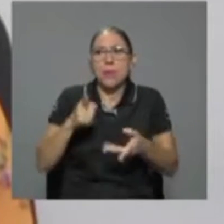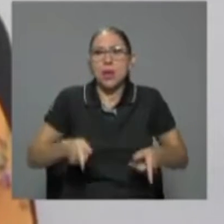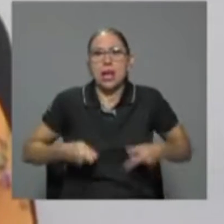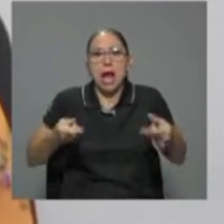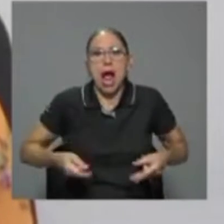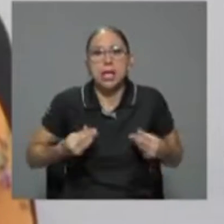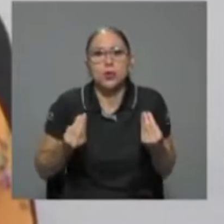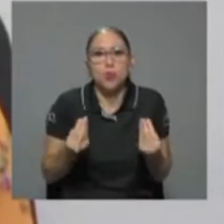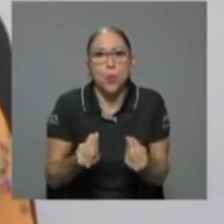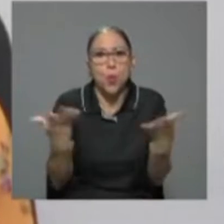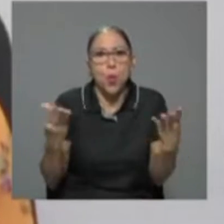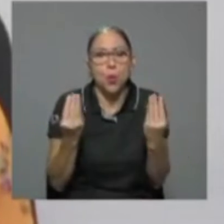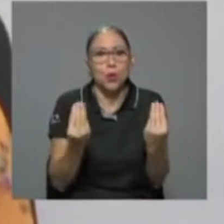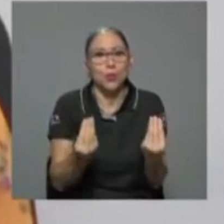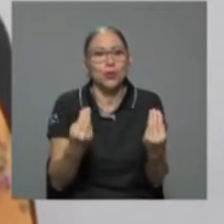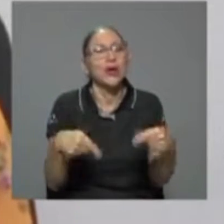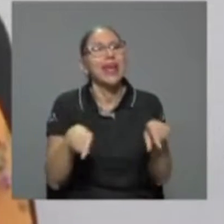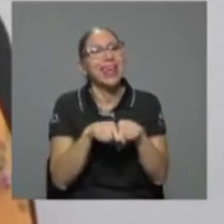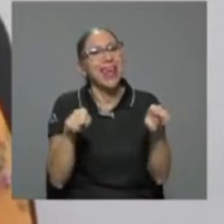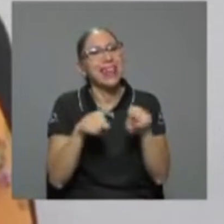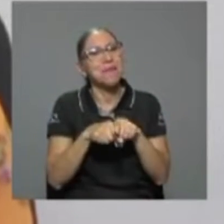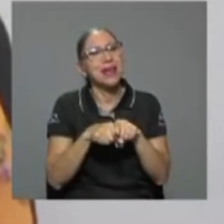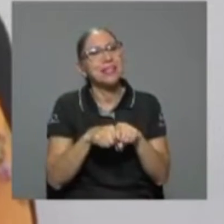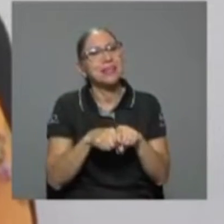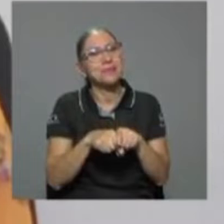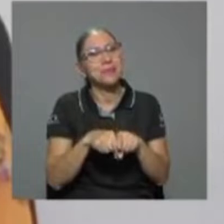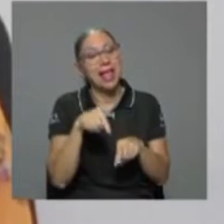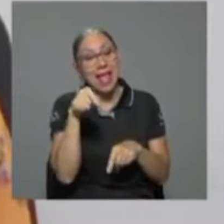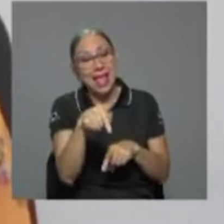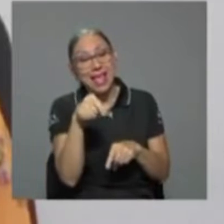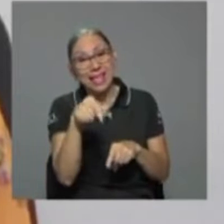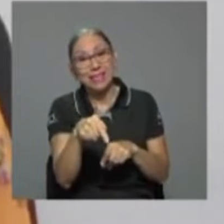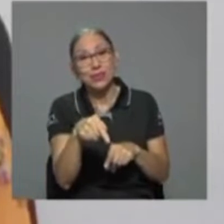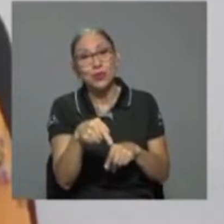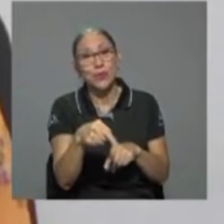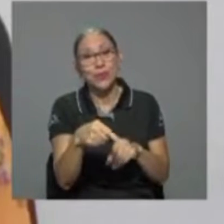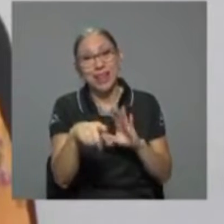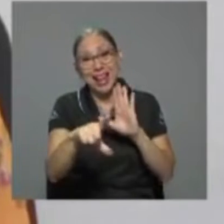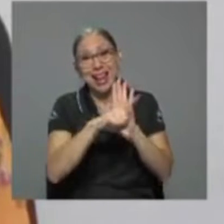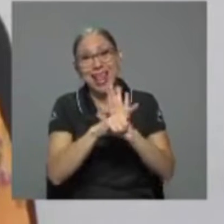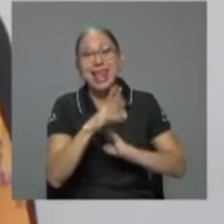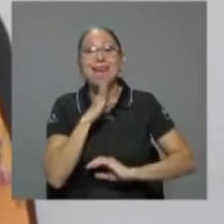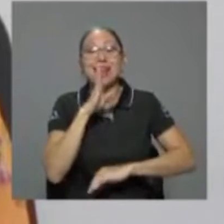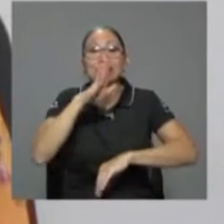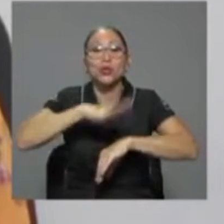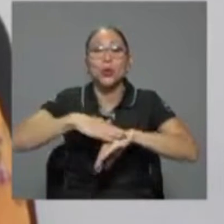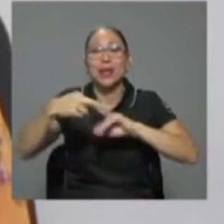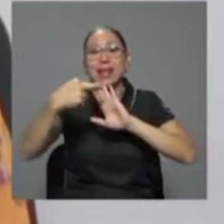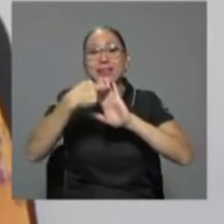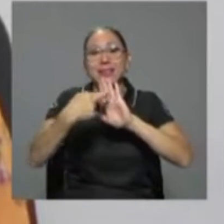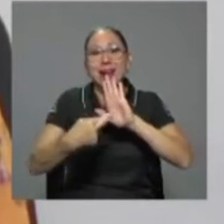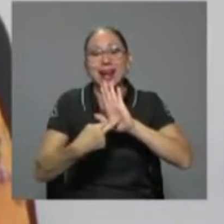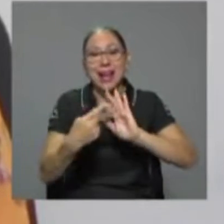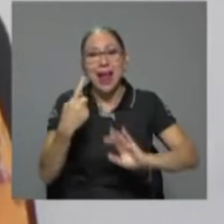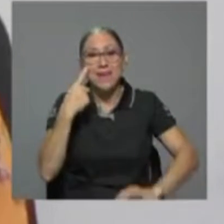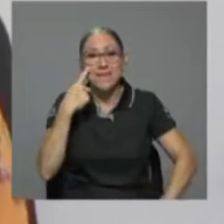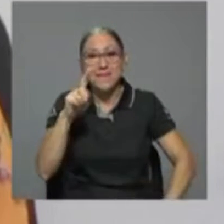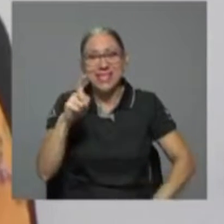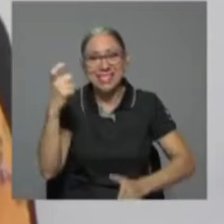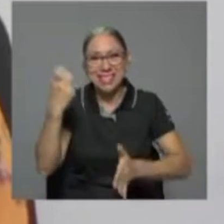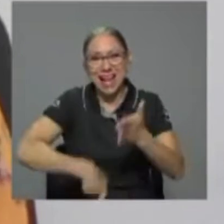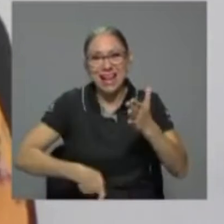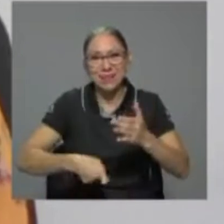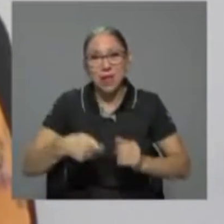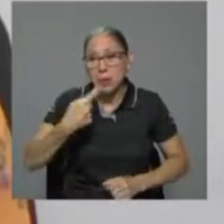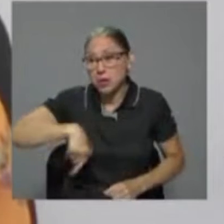cuarto contiene esta ley con una regla fiscal, porque nosotros tenemos reglas fiscales que